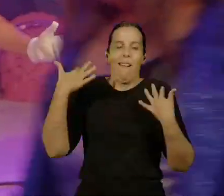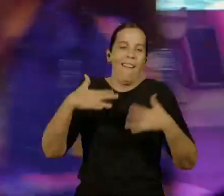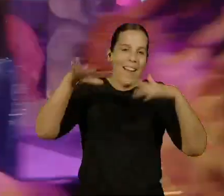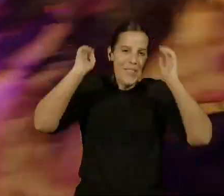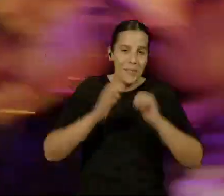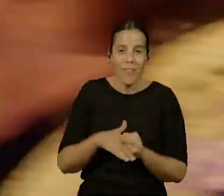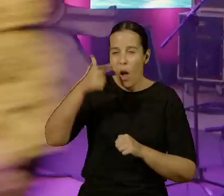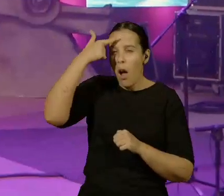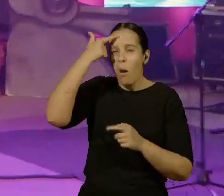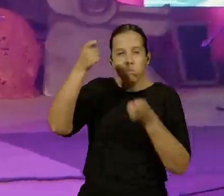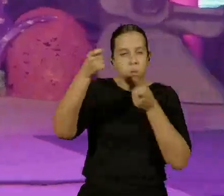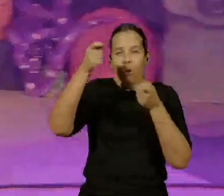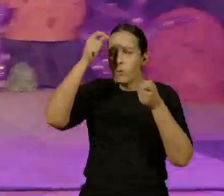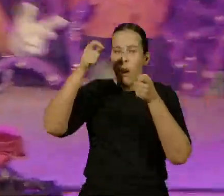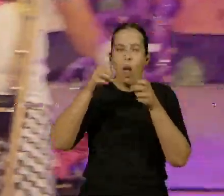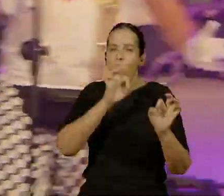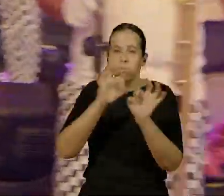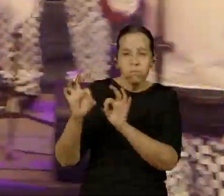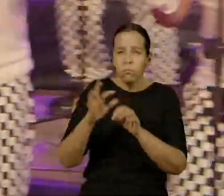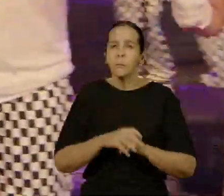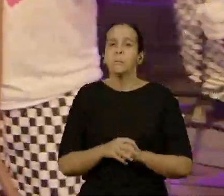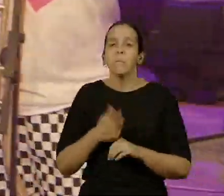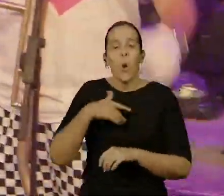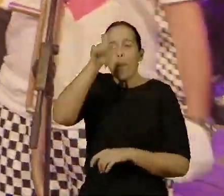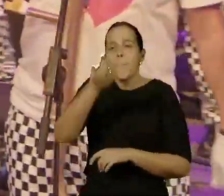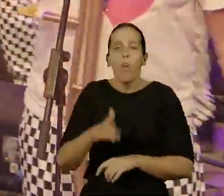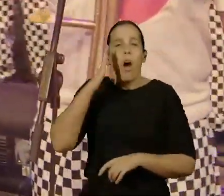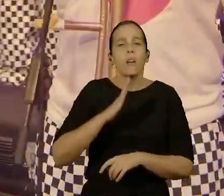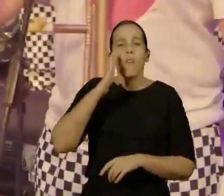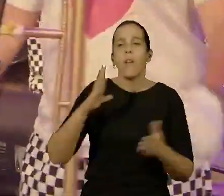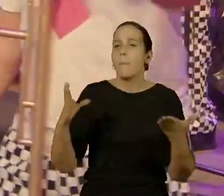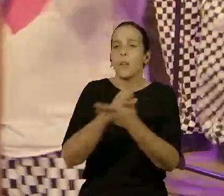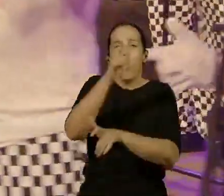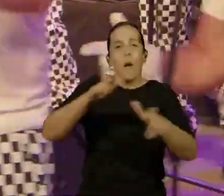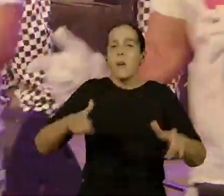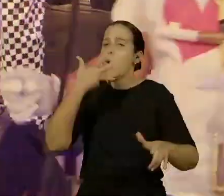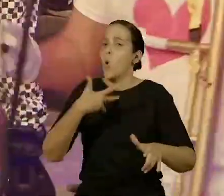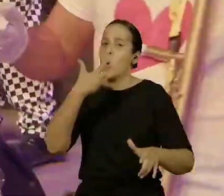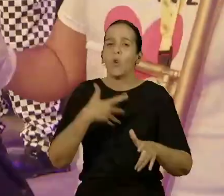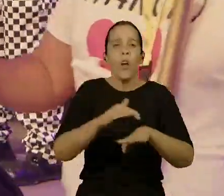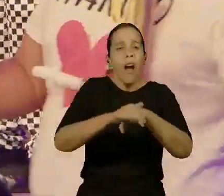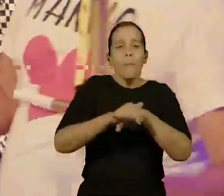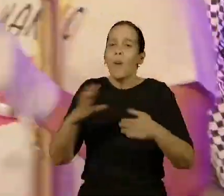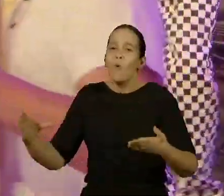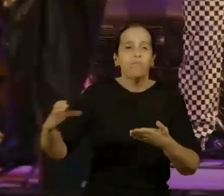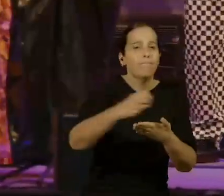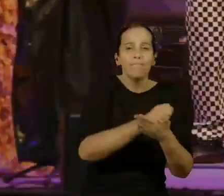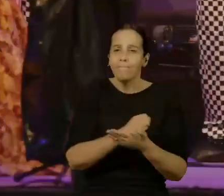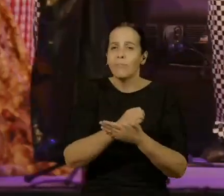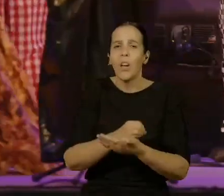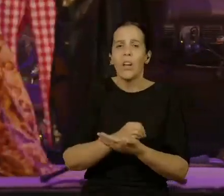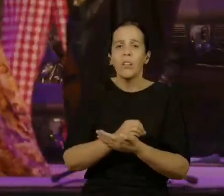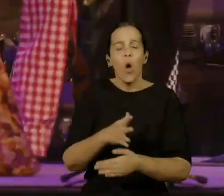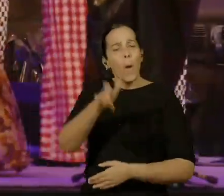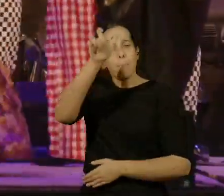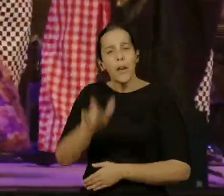cabeza amueblada como poca, un ser entrañable para todos los que le conocimos, un amigo de todos, un hombre